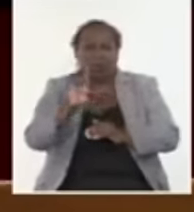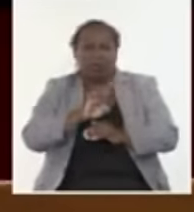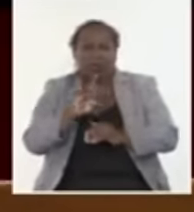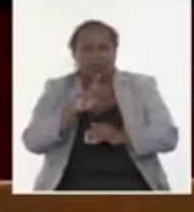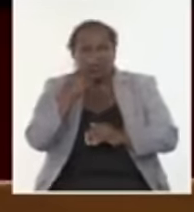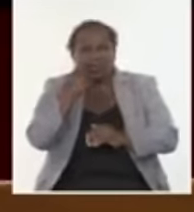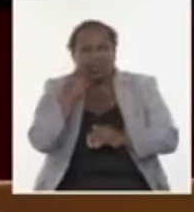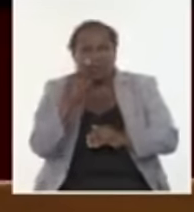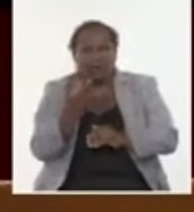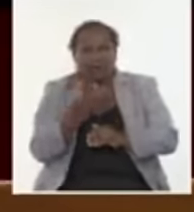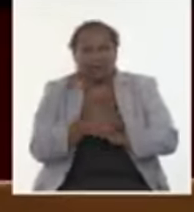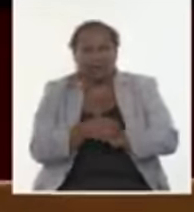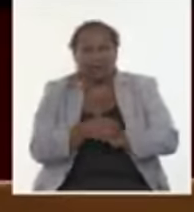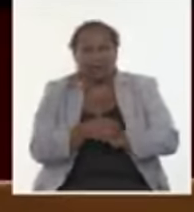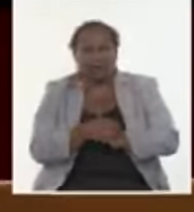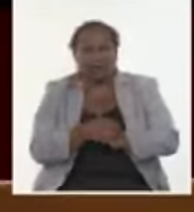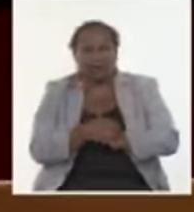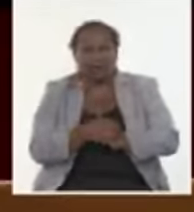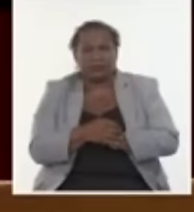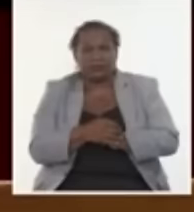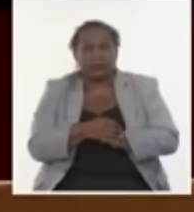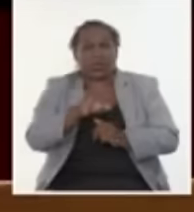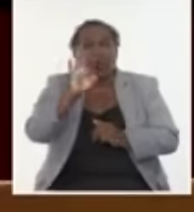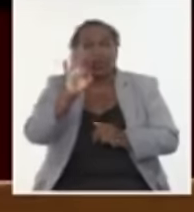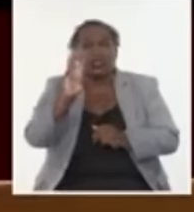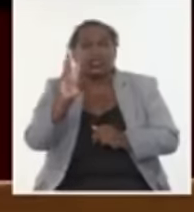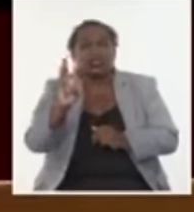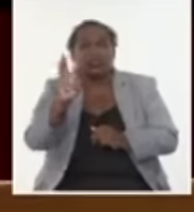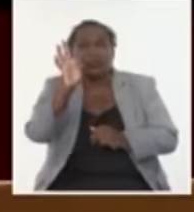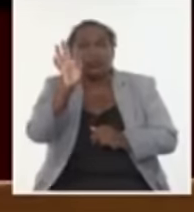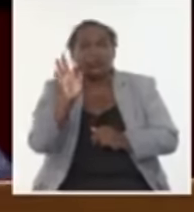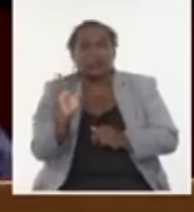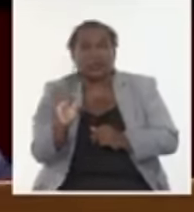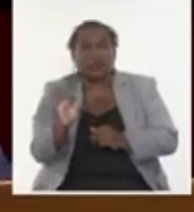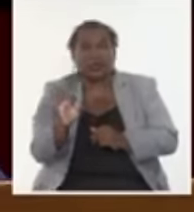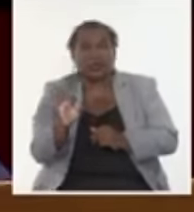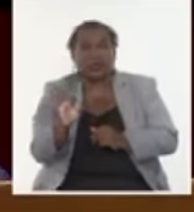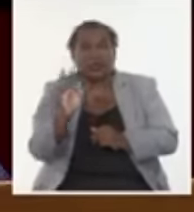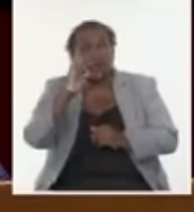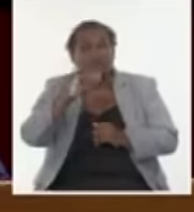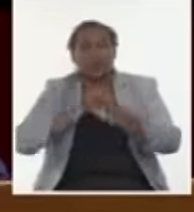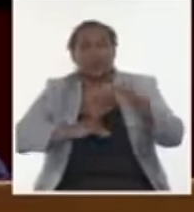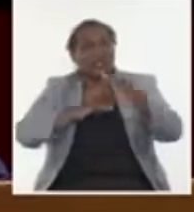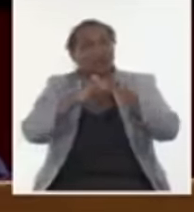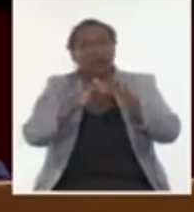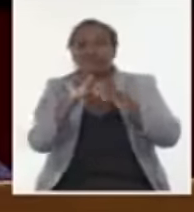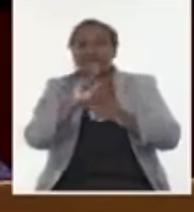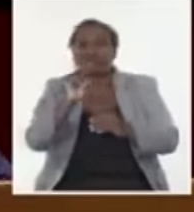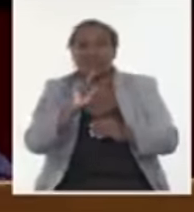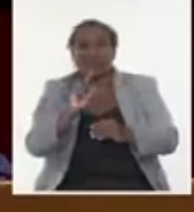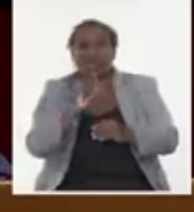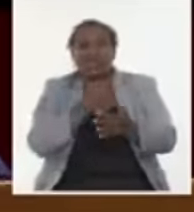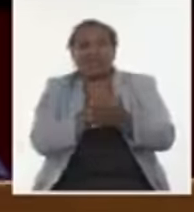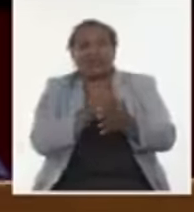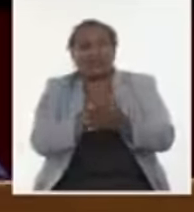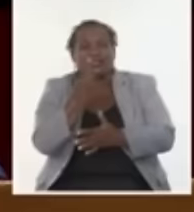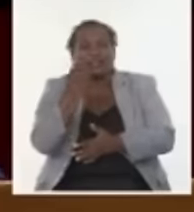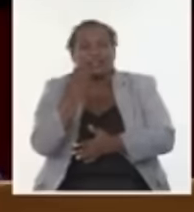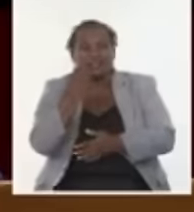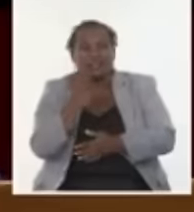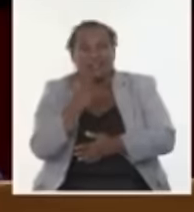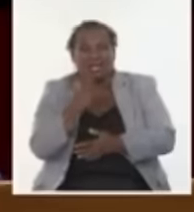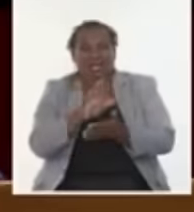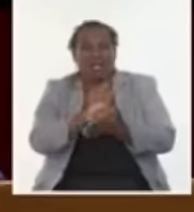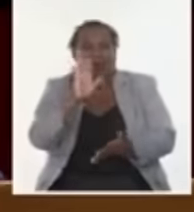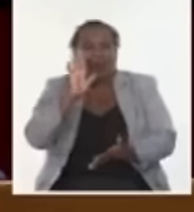plan, su comportamiento es un 83%, lo cual no es suficiente para poder enfrentar todas las necesidades y compromisos